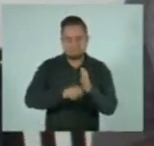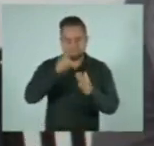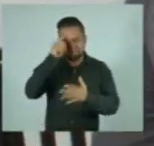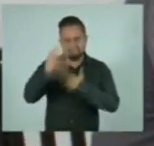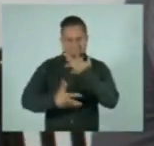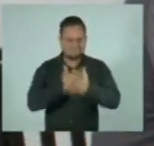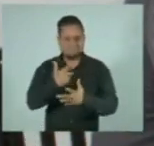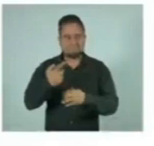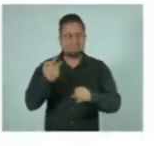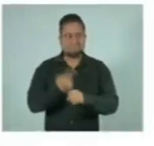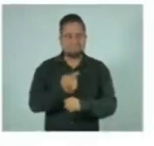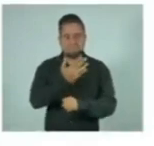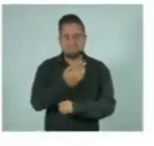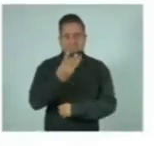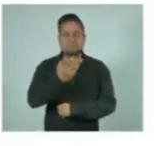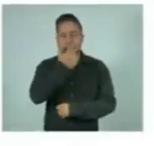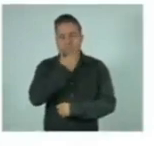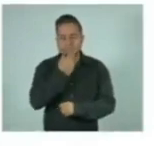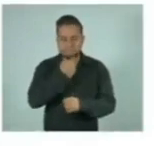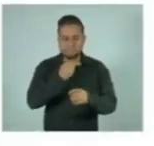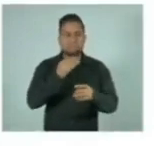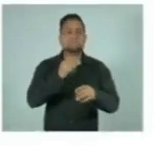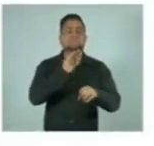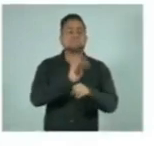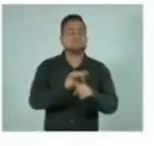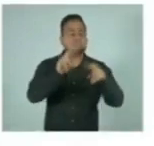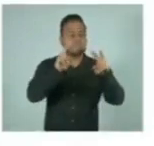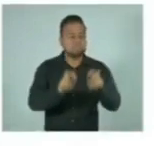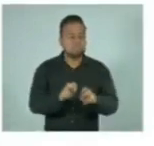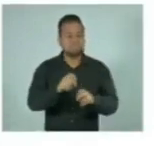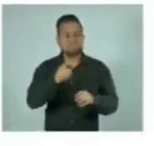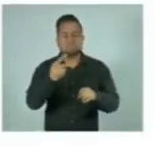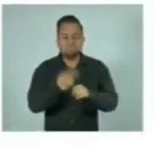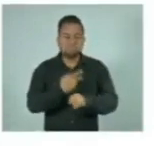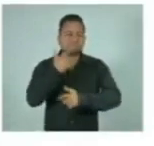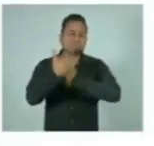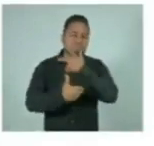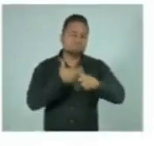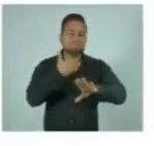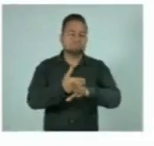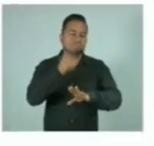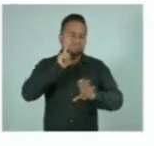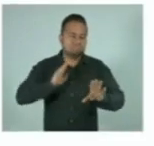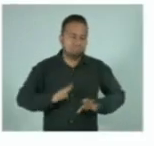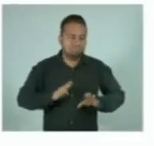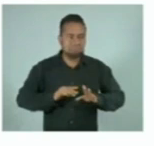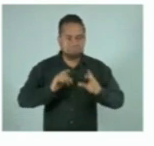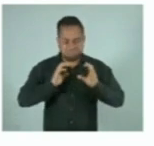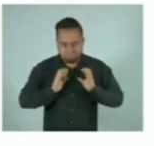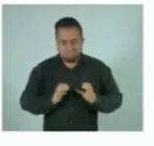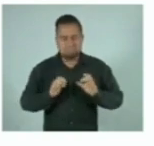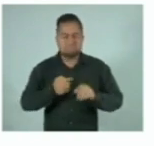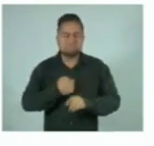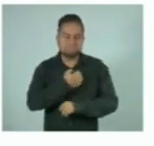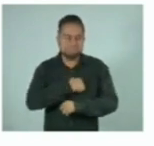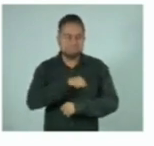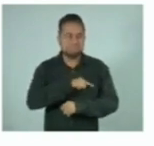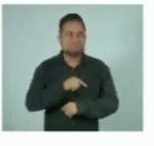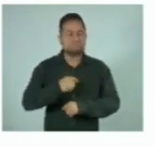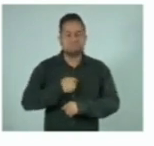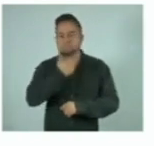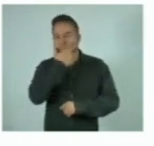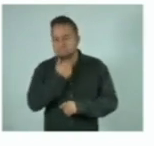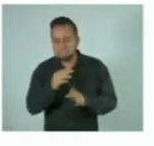tenemos que fueron 53 hombres beneficiados con los temas consecuencias de la violencia en la pareja, el autocuidado y mi salud, el ejercicio de mi